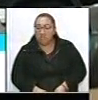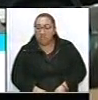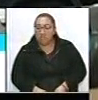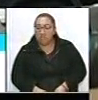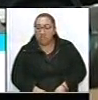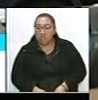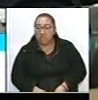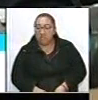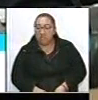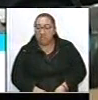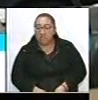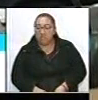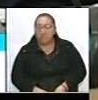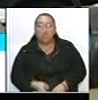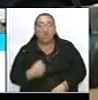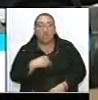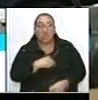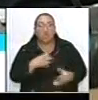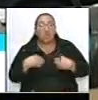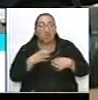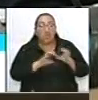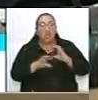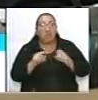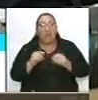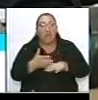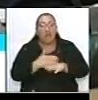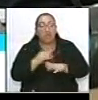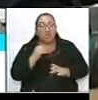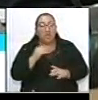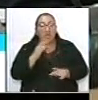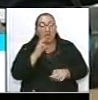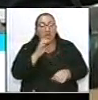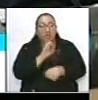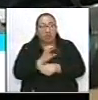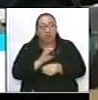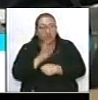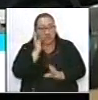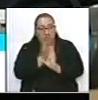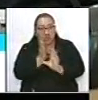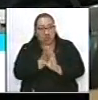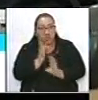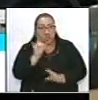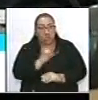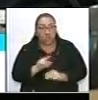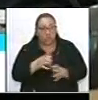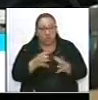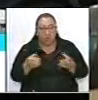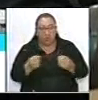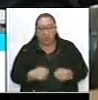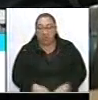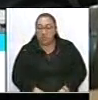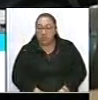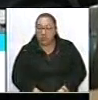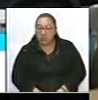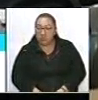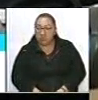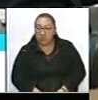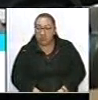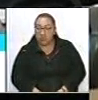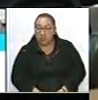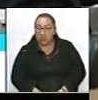pero también con una previa capacitación psicológica para que ellos también utilicen armas letales o no letales. Eso ya es cuestión de